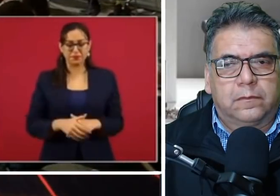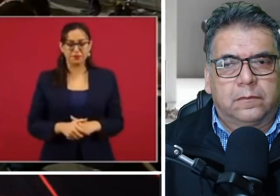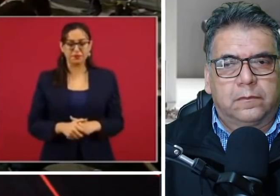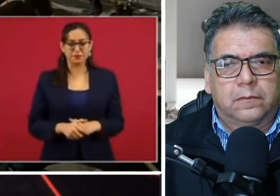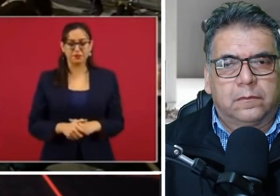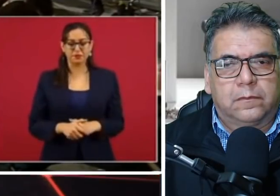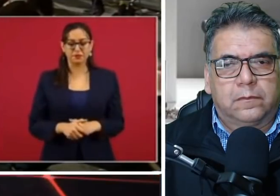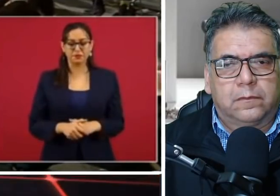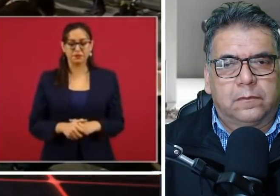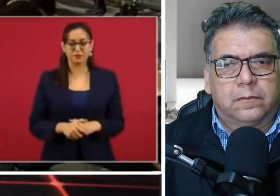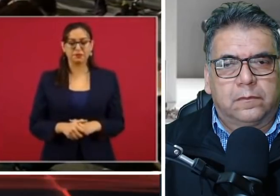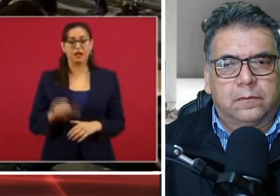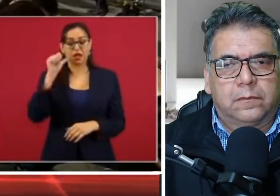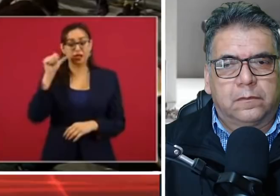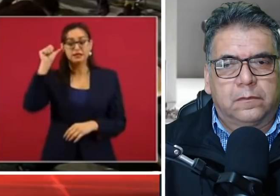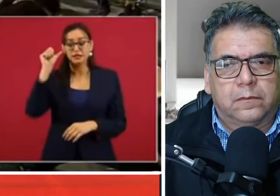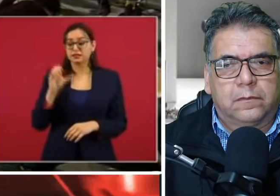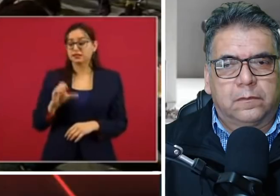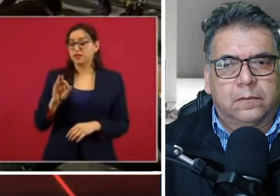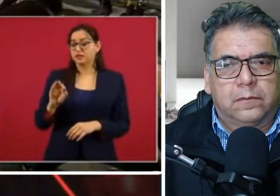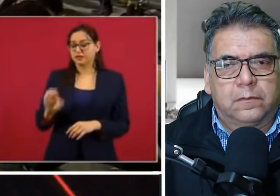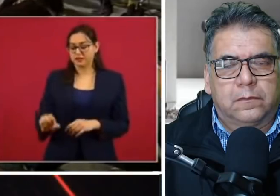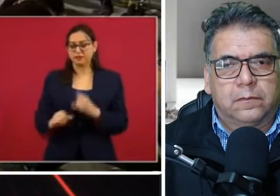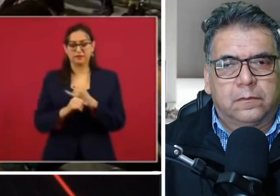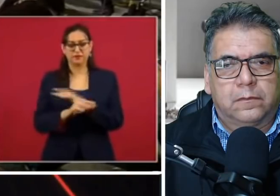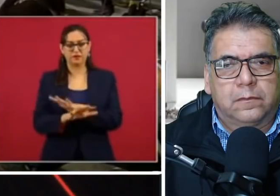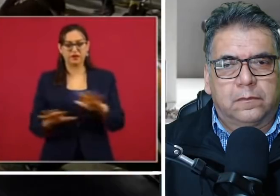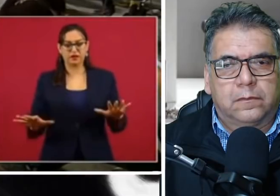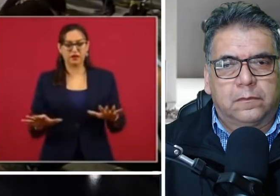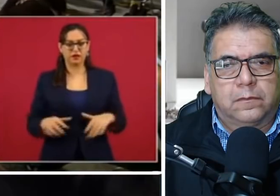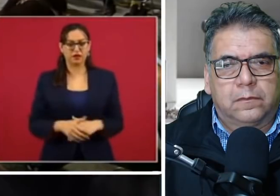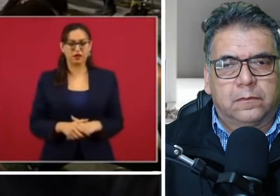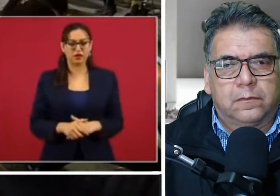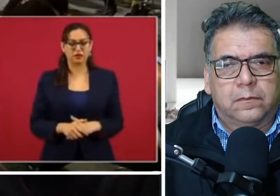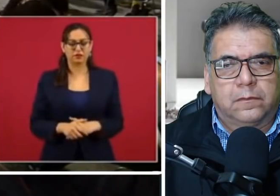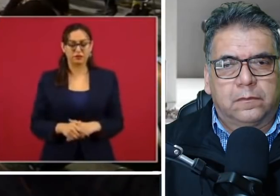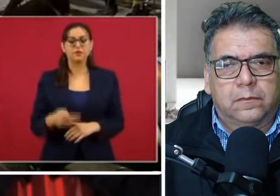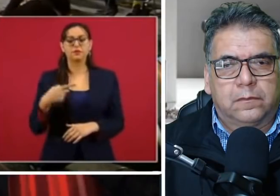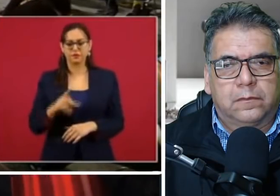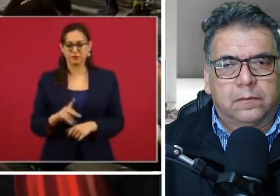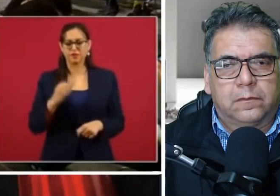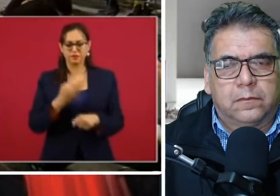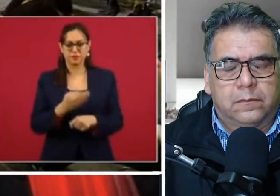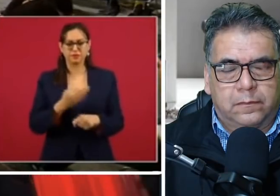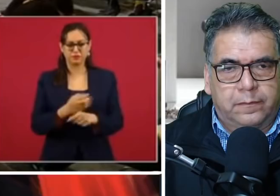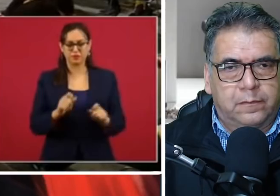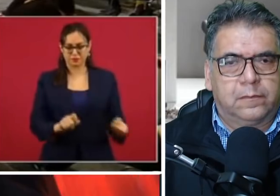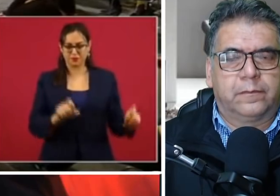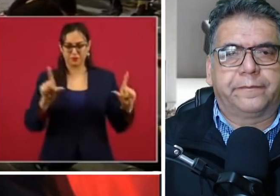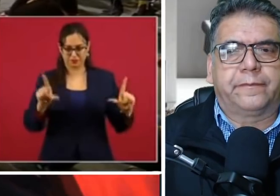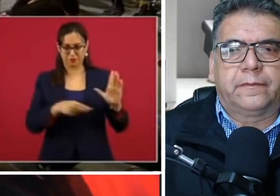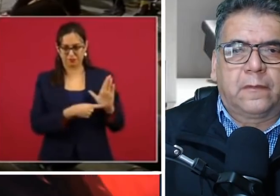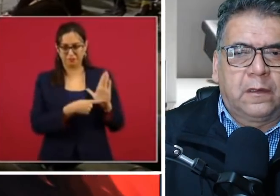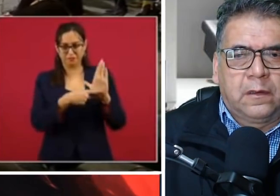ayer informó la Comisión Federal de Electricidad, pero me va a dar pie este asunto